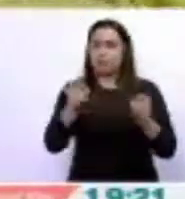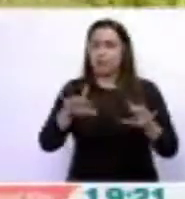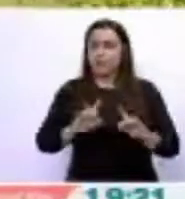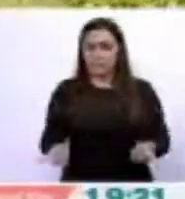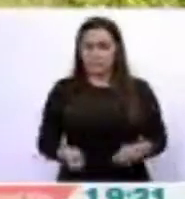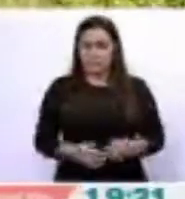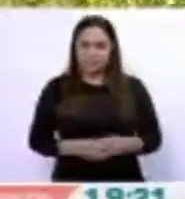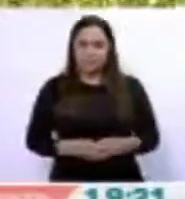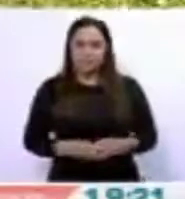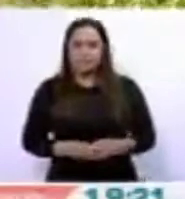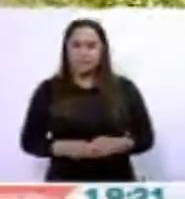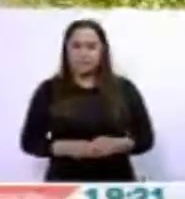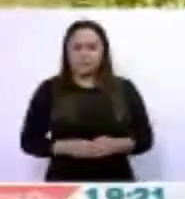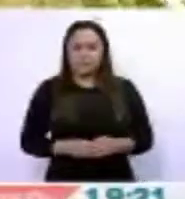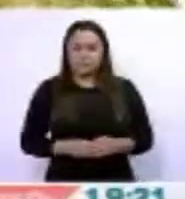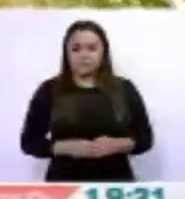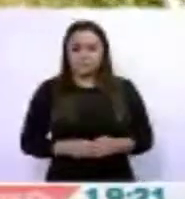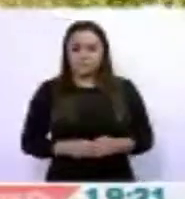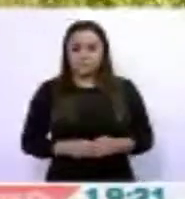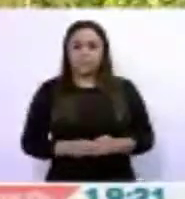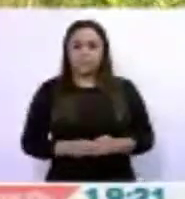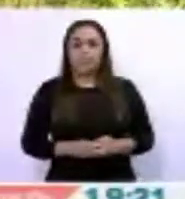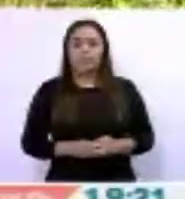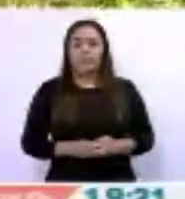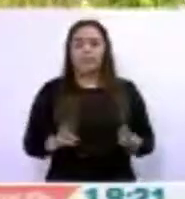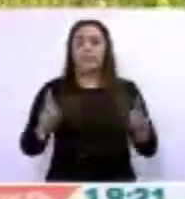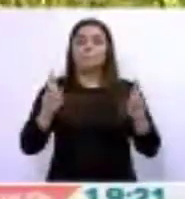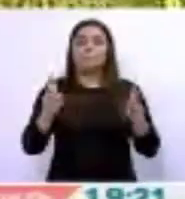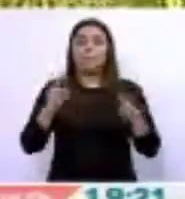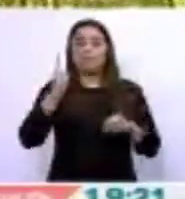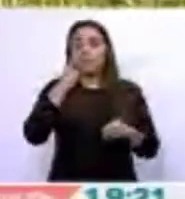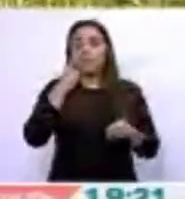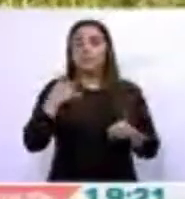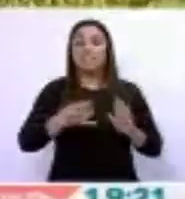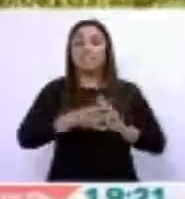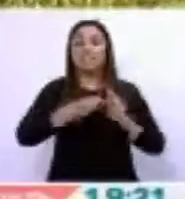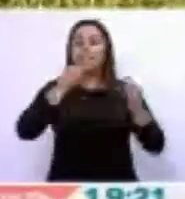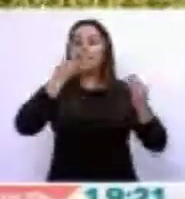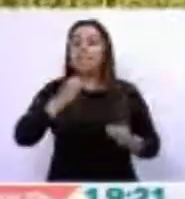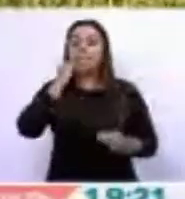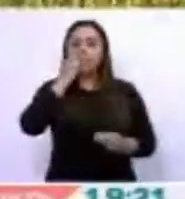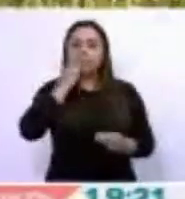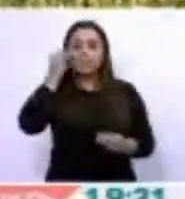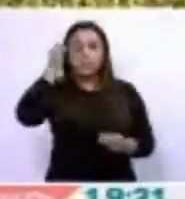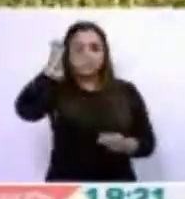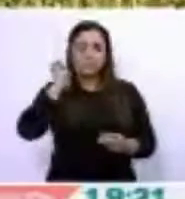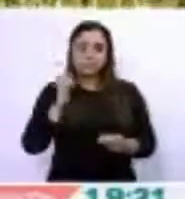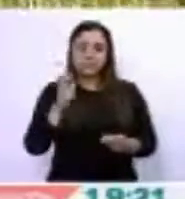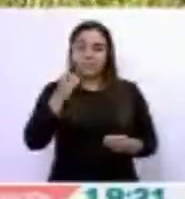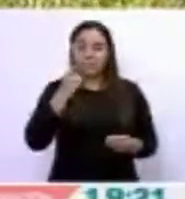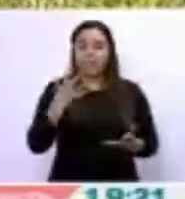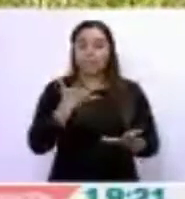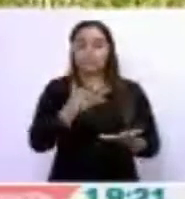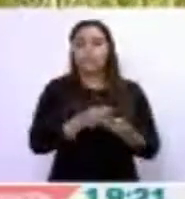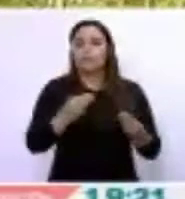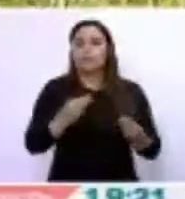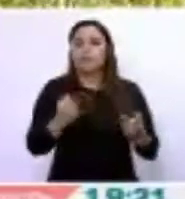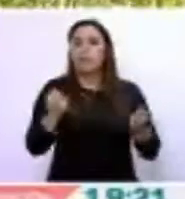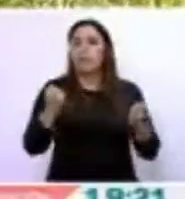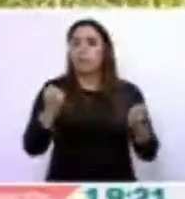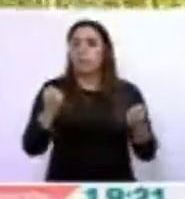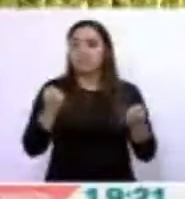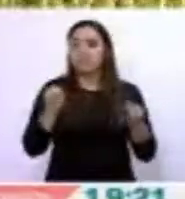bueno, tenemos esperanzas en que haya una buena calidad de fruta, es decir, al no cargar